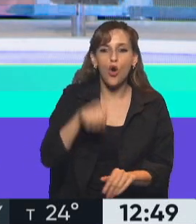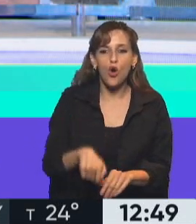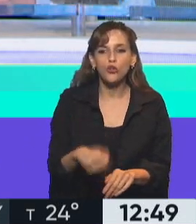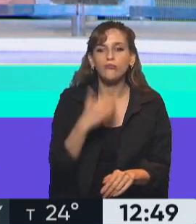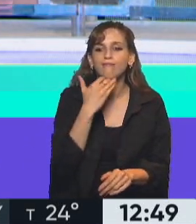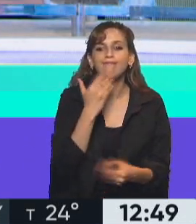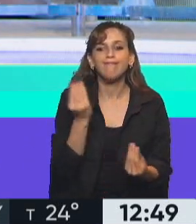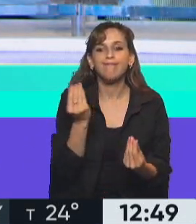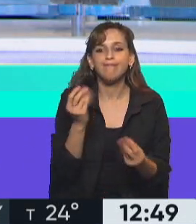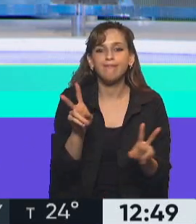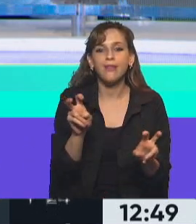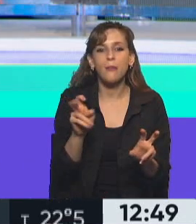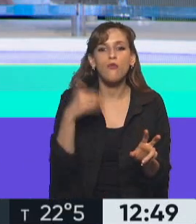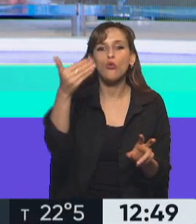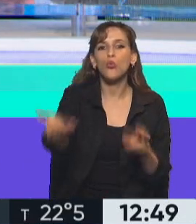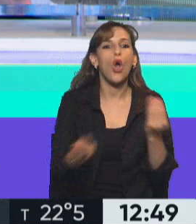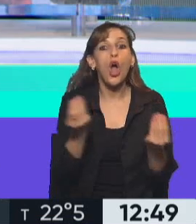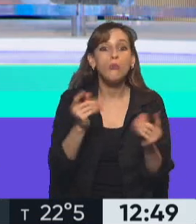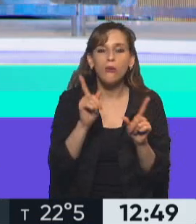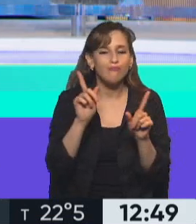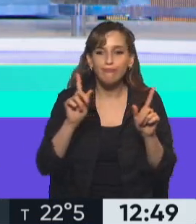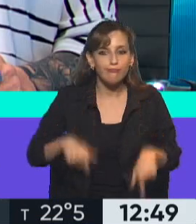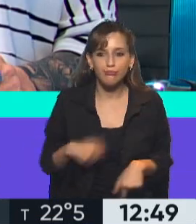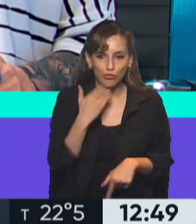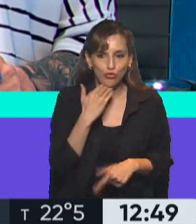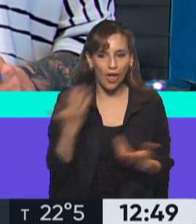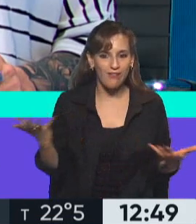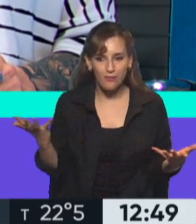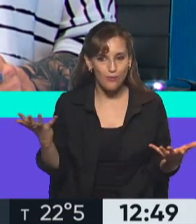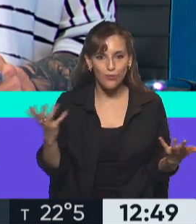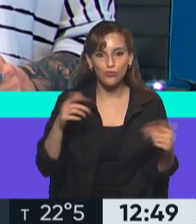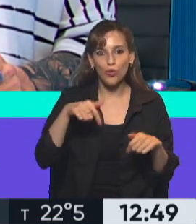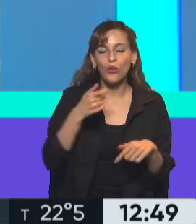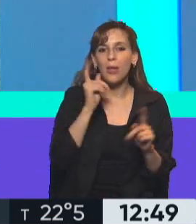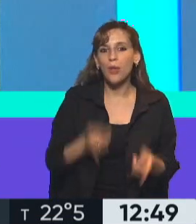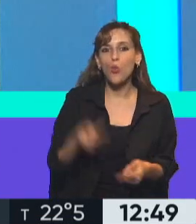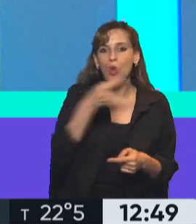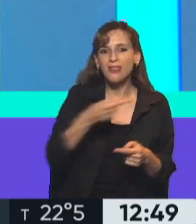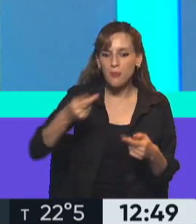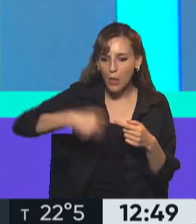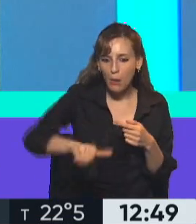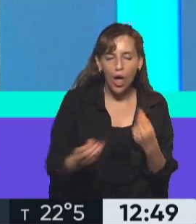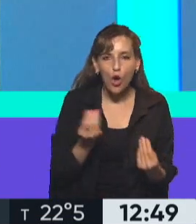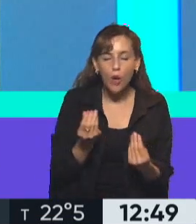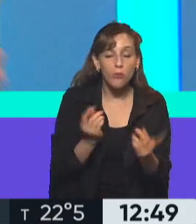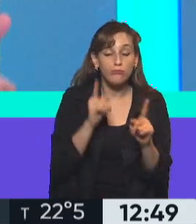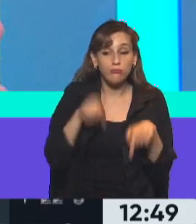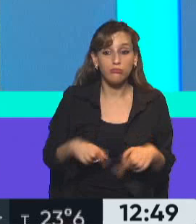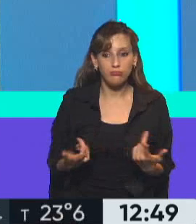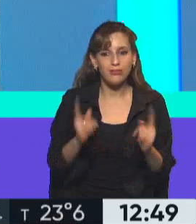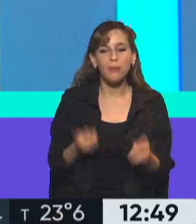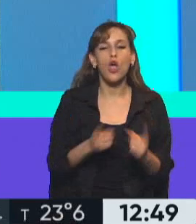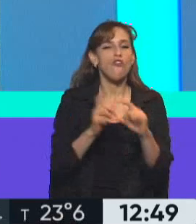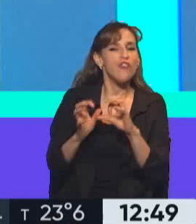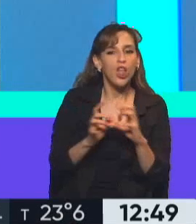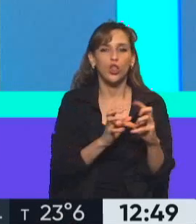a ir esa disparada de commodities. Digo, puede pasar que... Se sabe lo que está pasando ahora, pero no lo que va a pasar en una semana. Exactamente, porque aparte es un conflicto que viene de mucho tiempo, si es